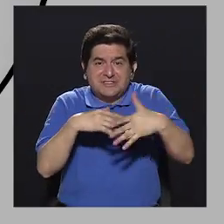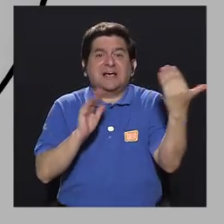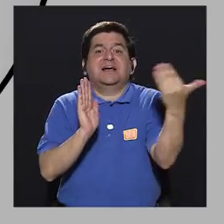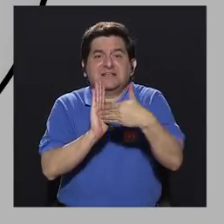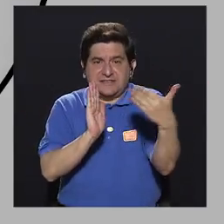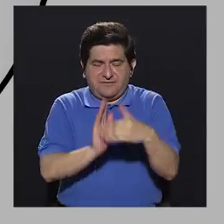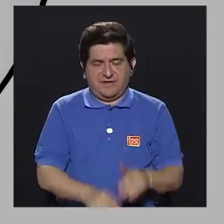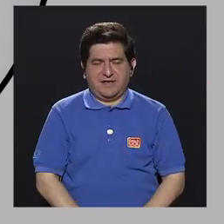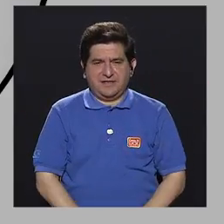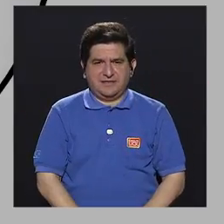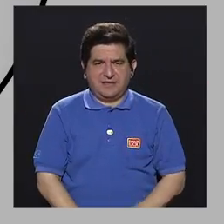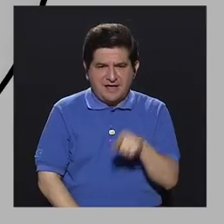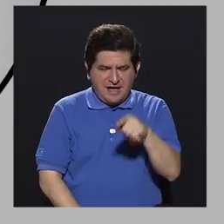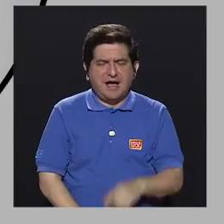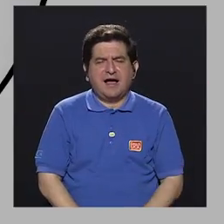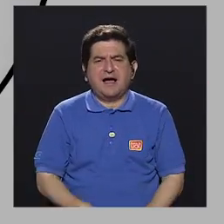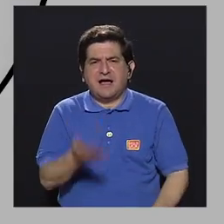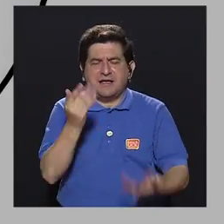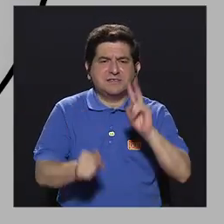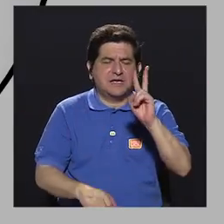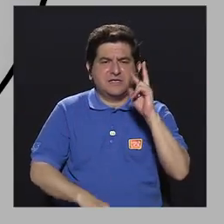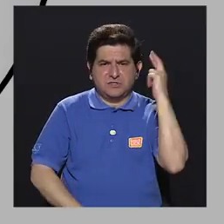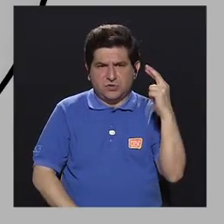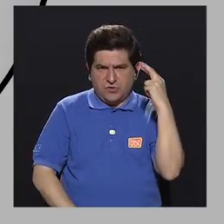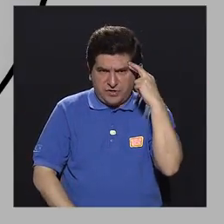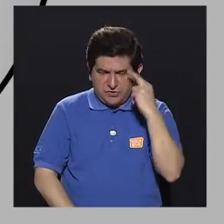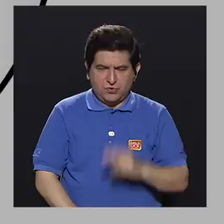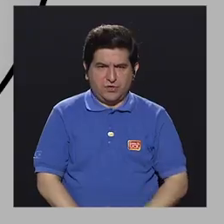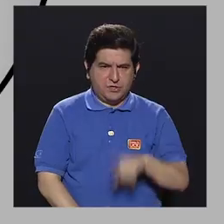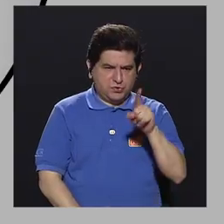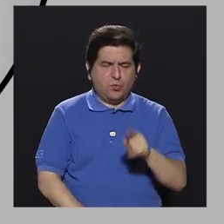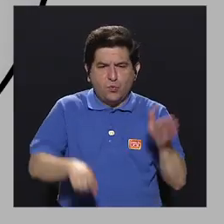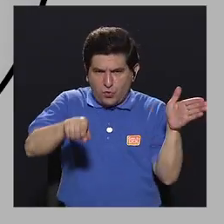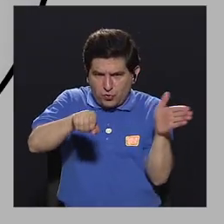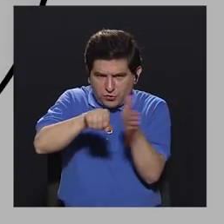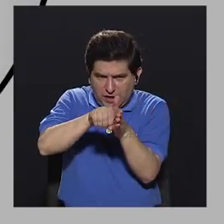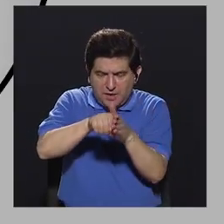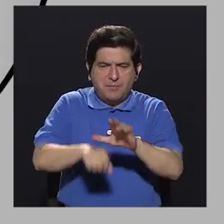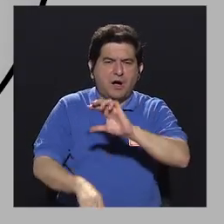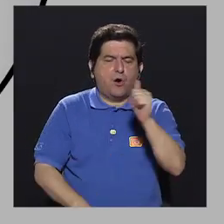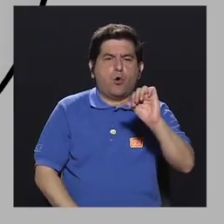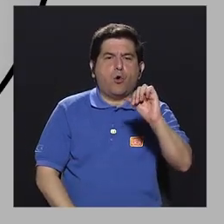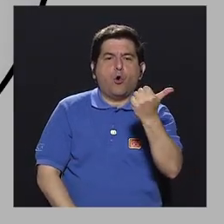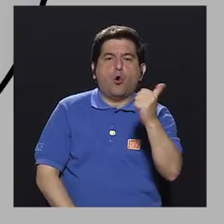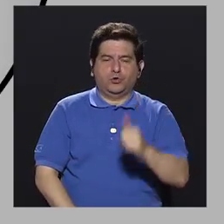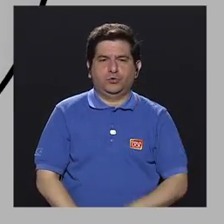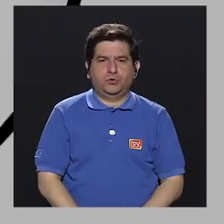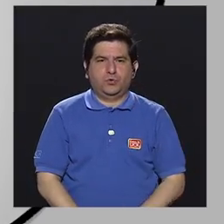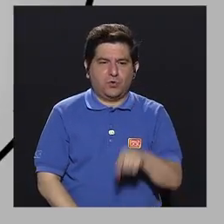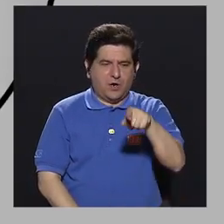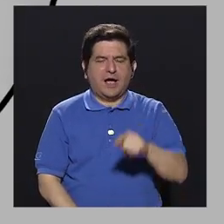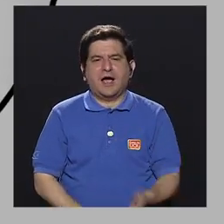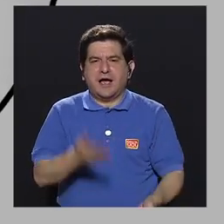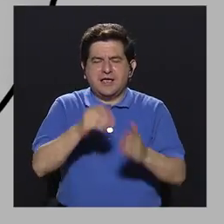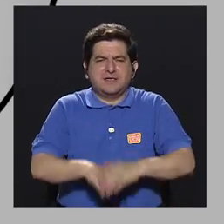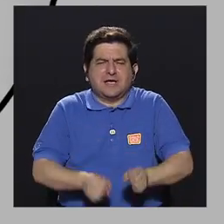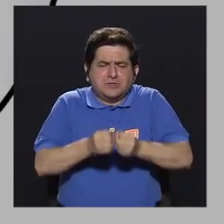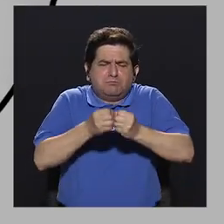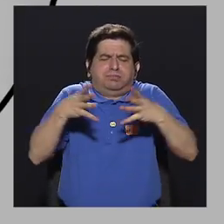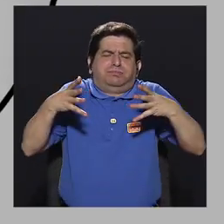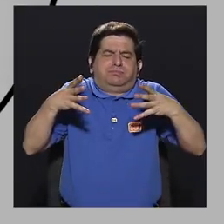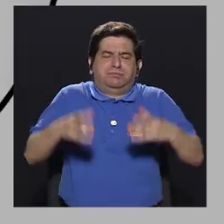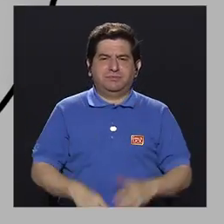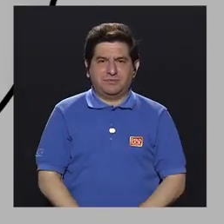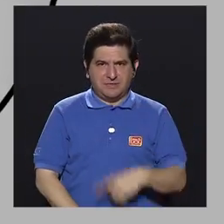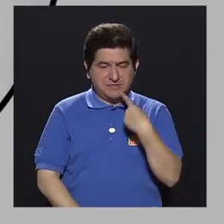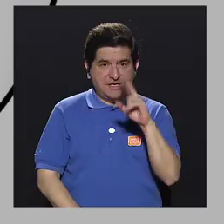muy sencillo, un coágulo de sangre, porque se pueden dar por dos cosas, el coágulo de sangre que tapa o el vaso que se llega a estallar. Por